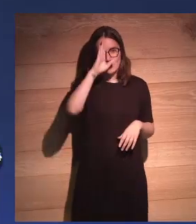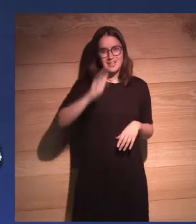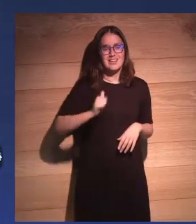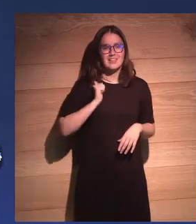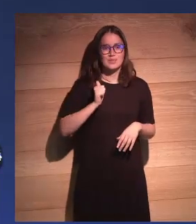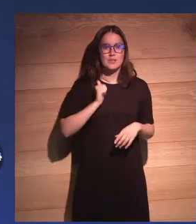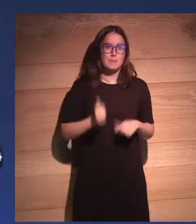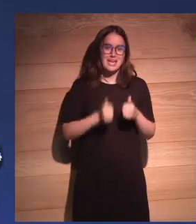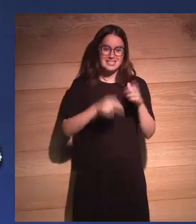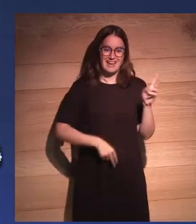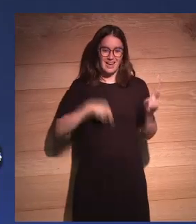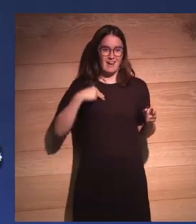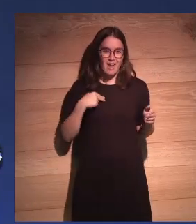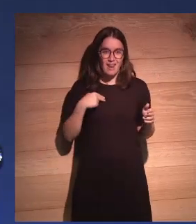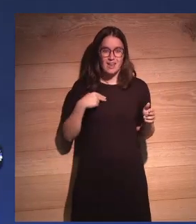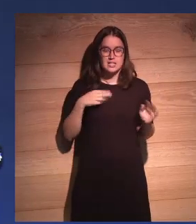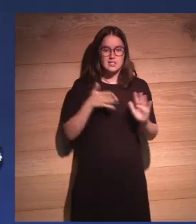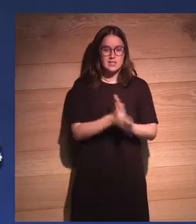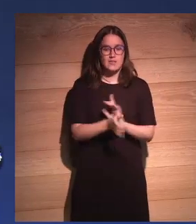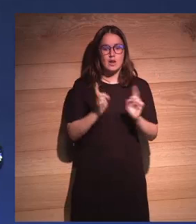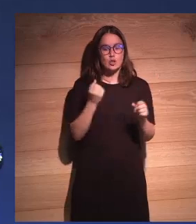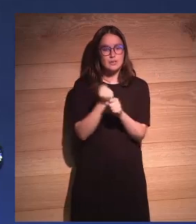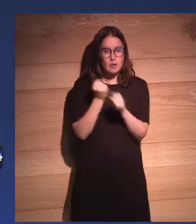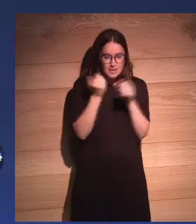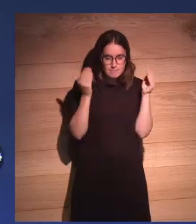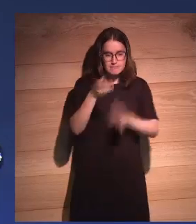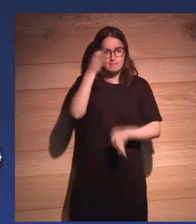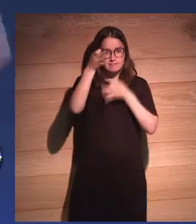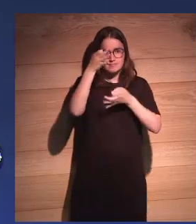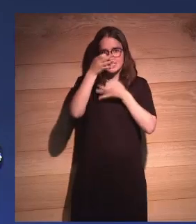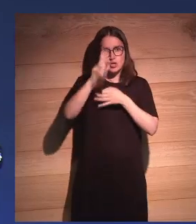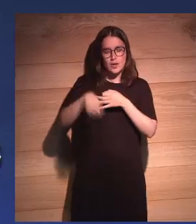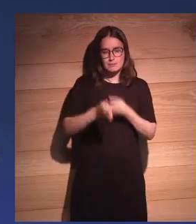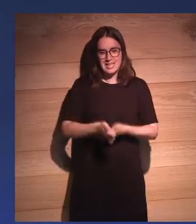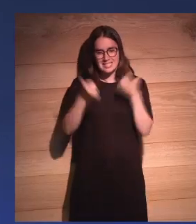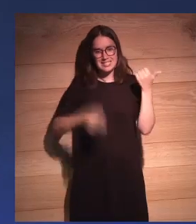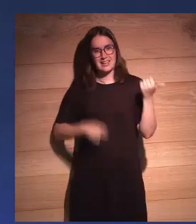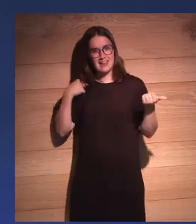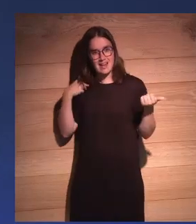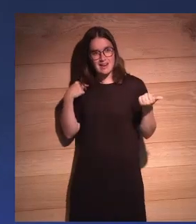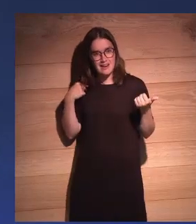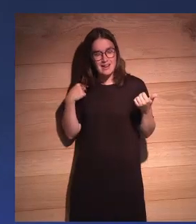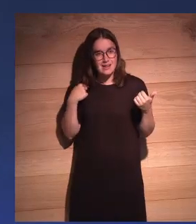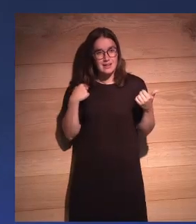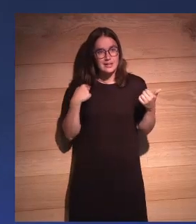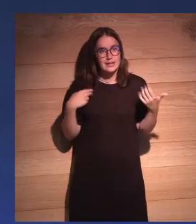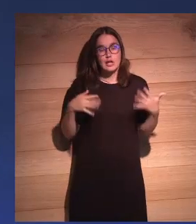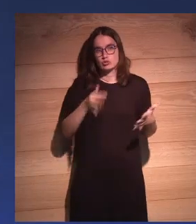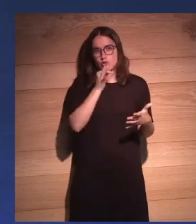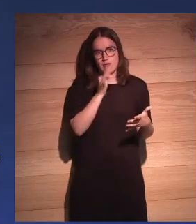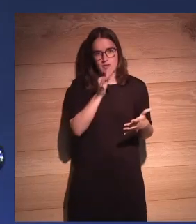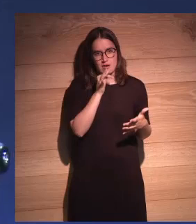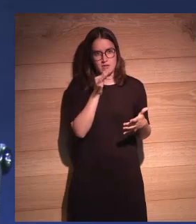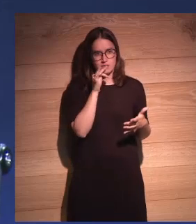artificial más general, es decir, no solamente tareas muy concretas, muy específicas, sino una inteligencia más general, que